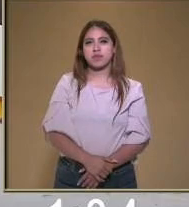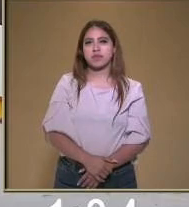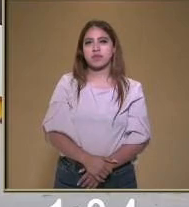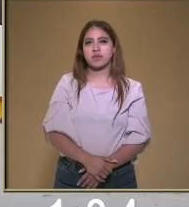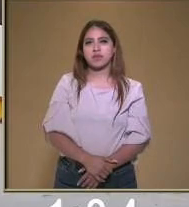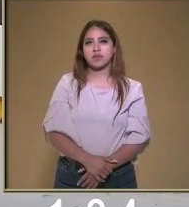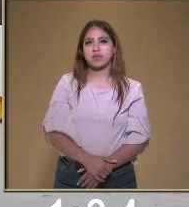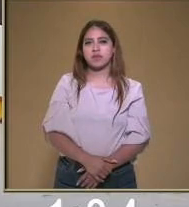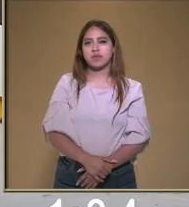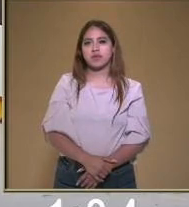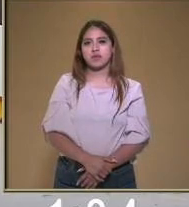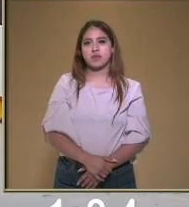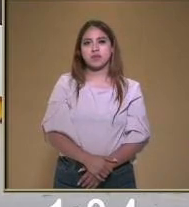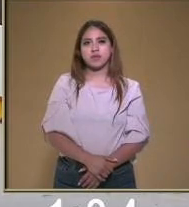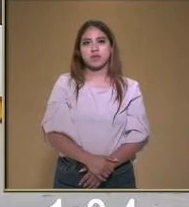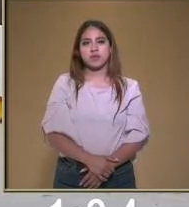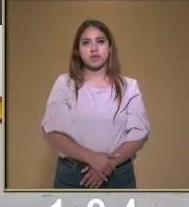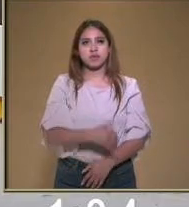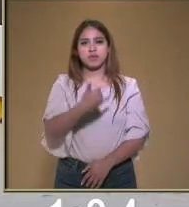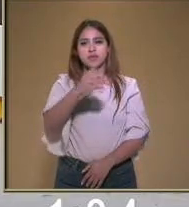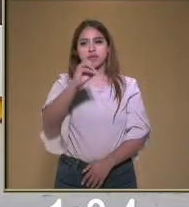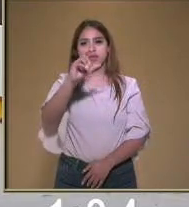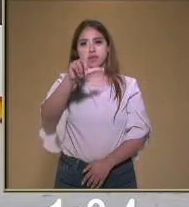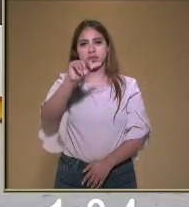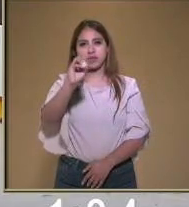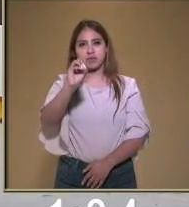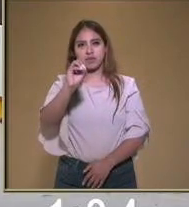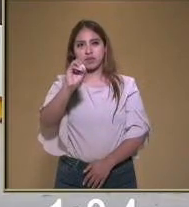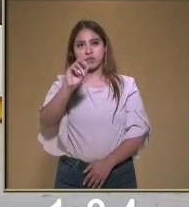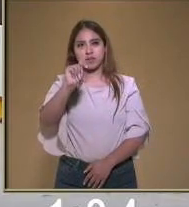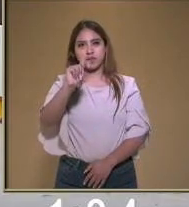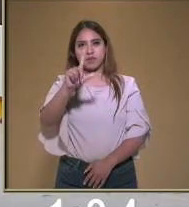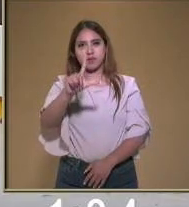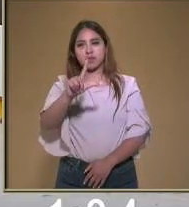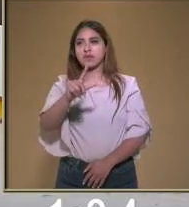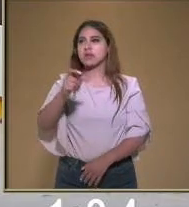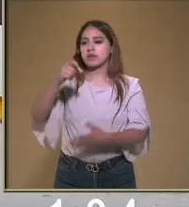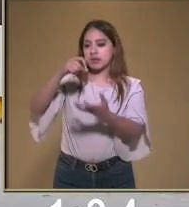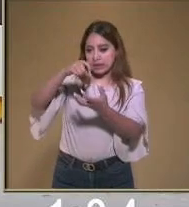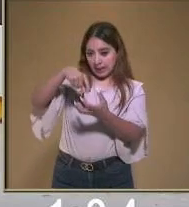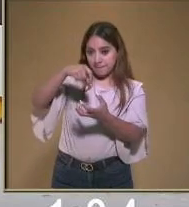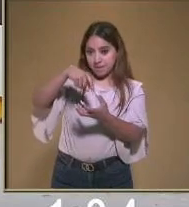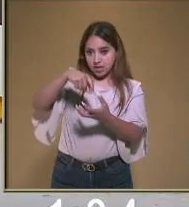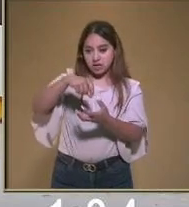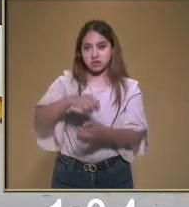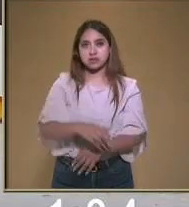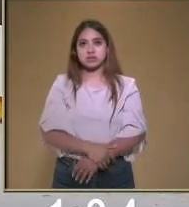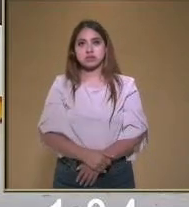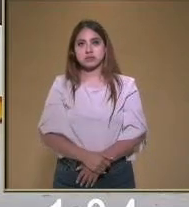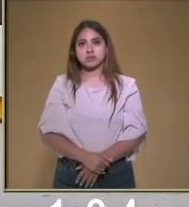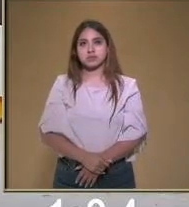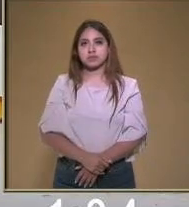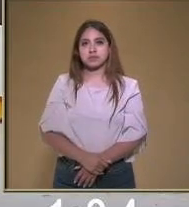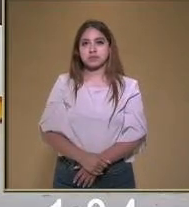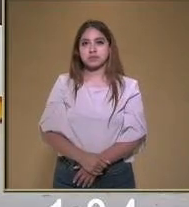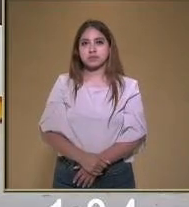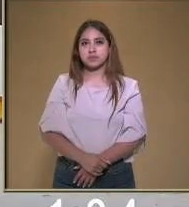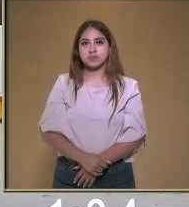dice, Yolotl es la... La semilla. La semilla del maíz. Muy bien, uh-huh.